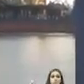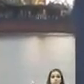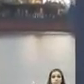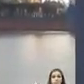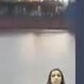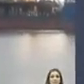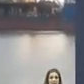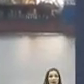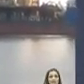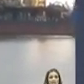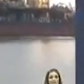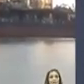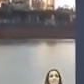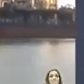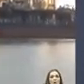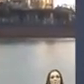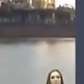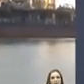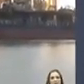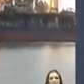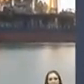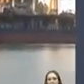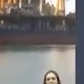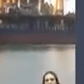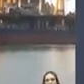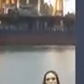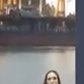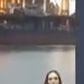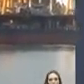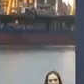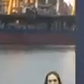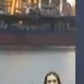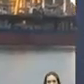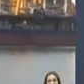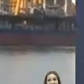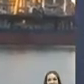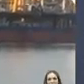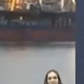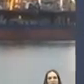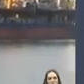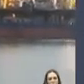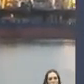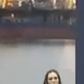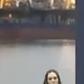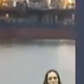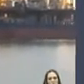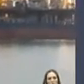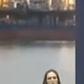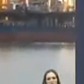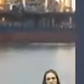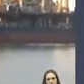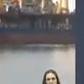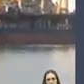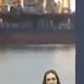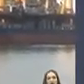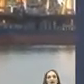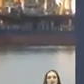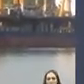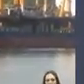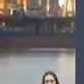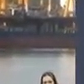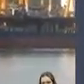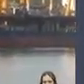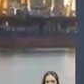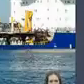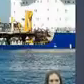procesos de los documentos de alistamiento y también de la parte técnica, y también están haciendo reconocimiento al canal navegable. Se